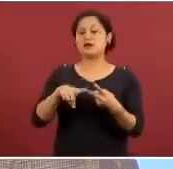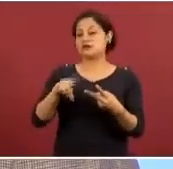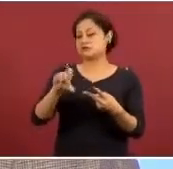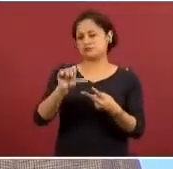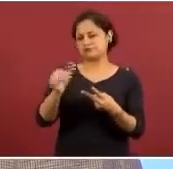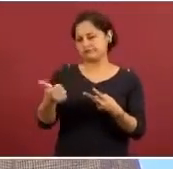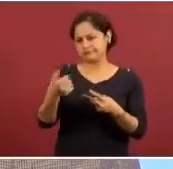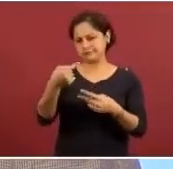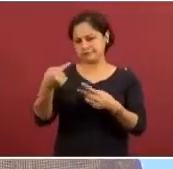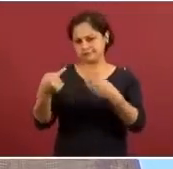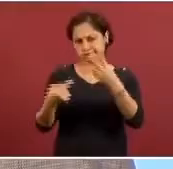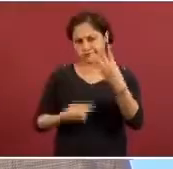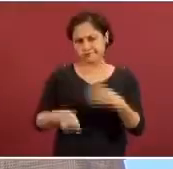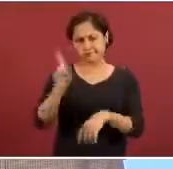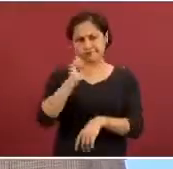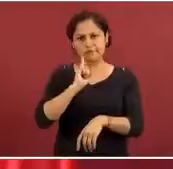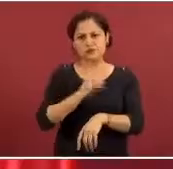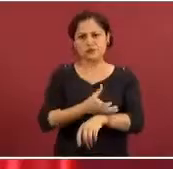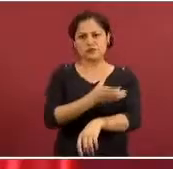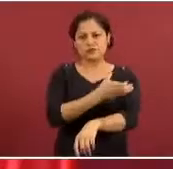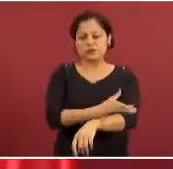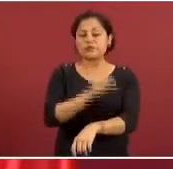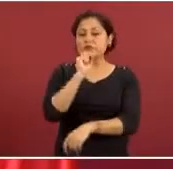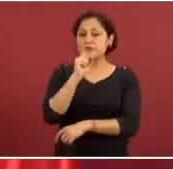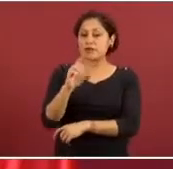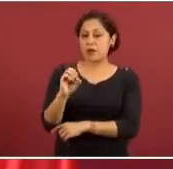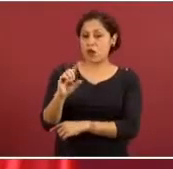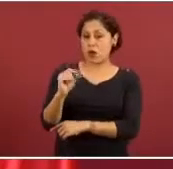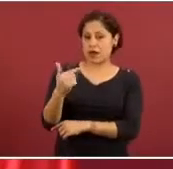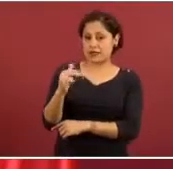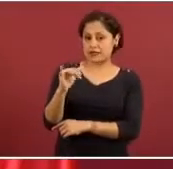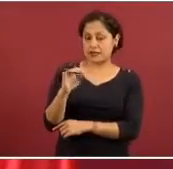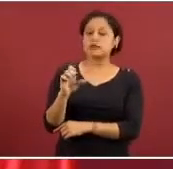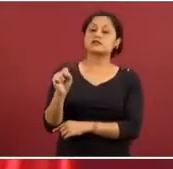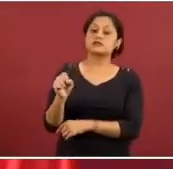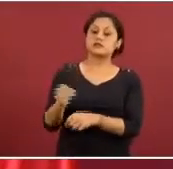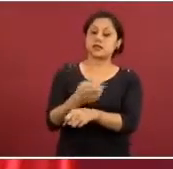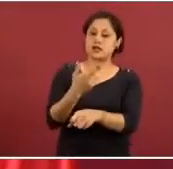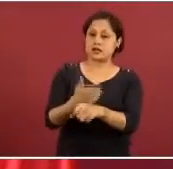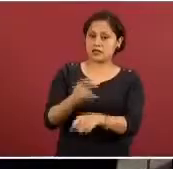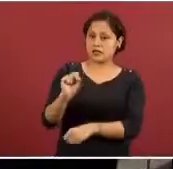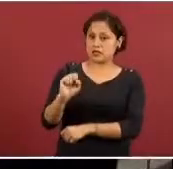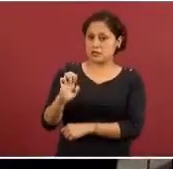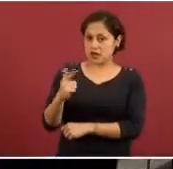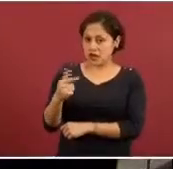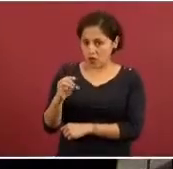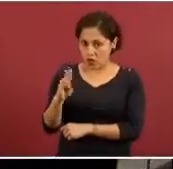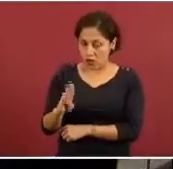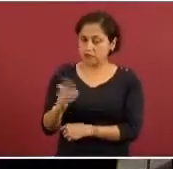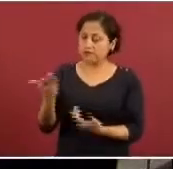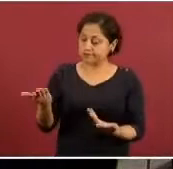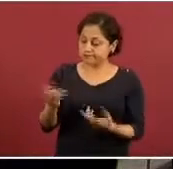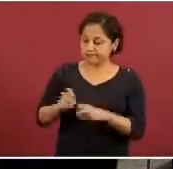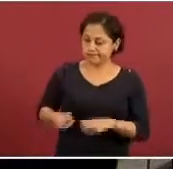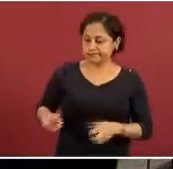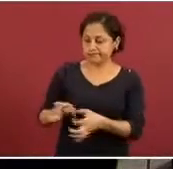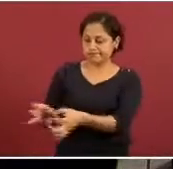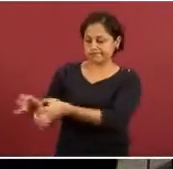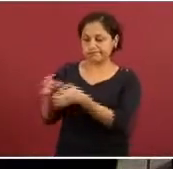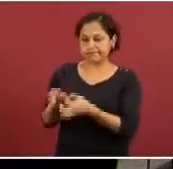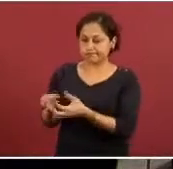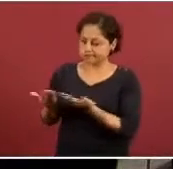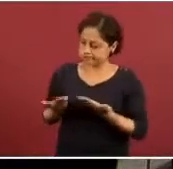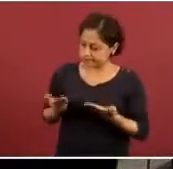otras compañeras, la propia ministra Olga Sánchez Cordero, secretaria de Gobernación. Entonces le doy la palabra a ellas si nos pueden comentar sobre el